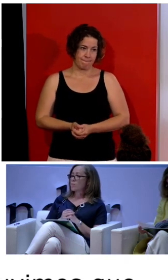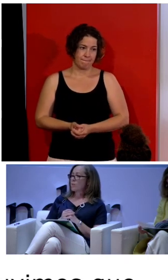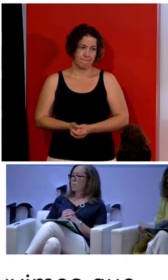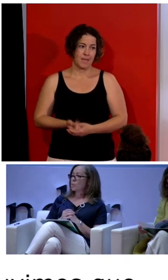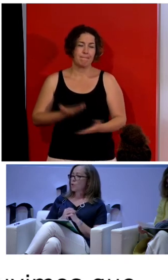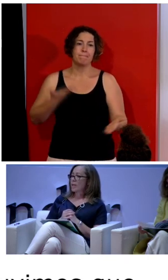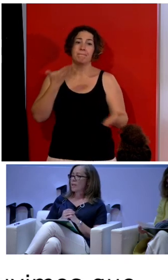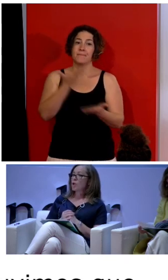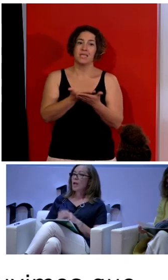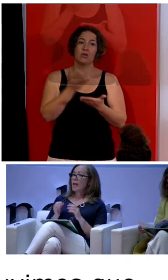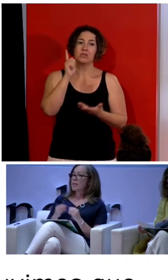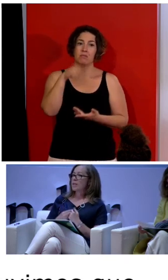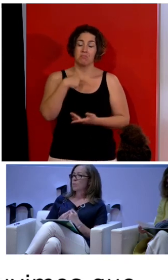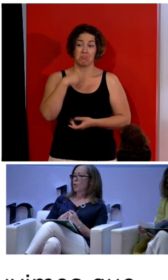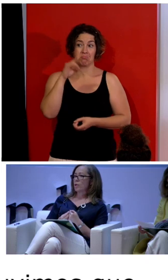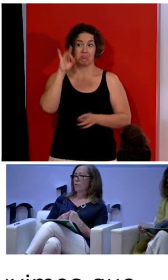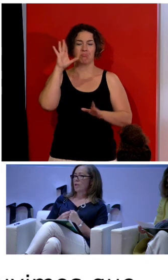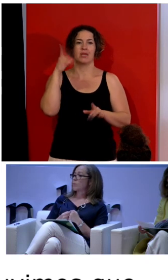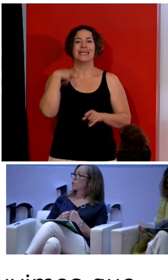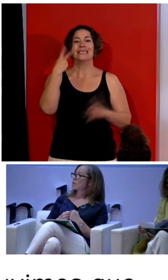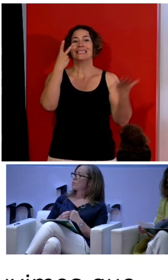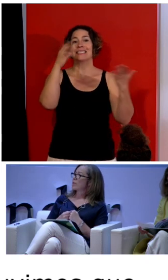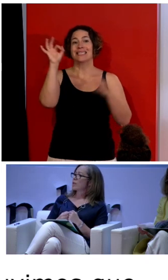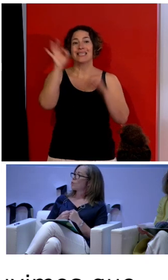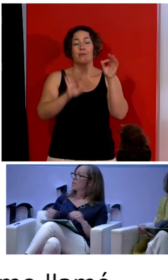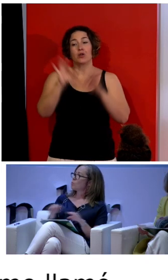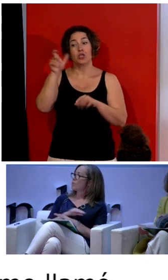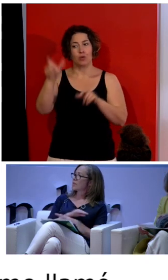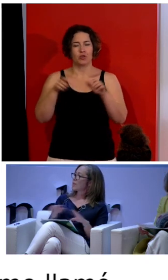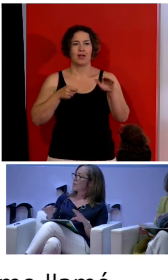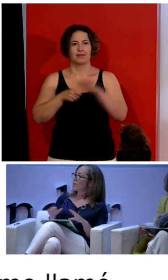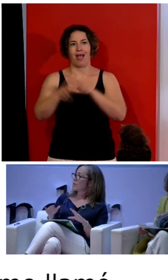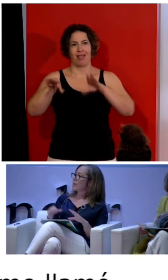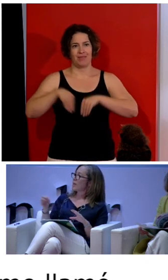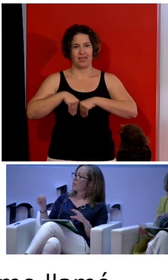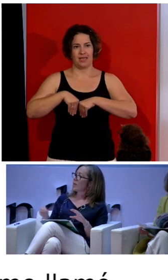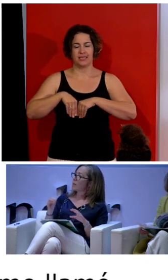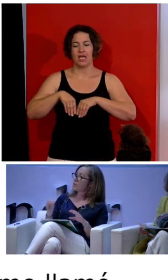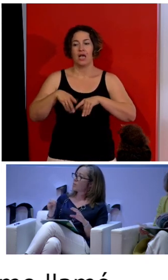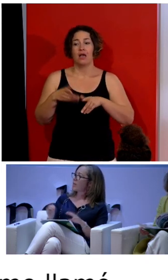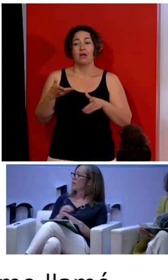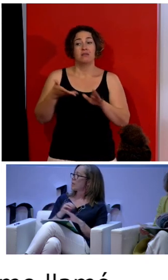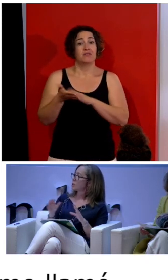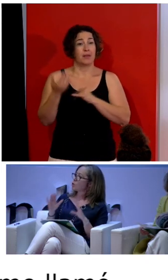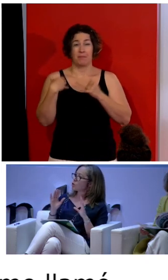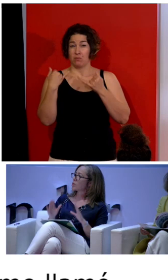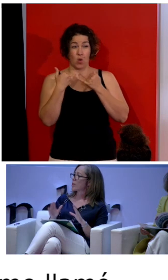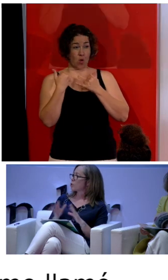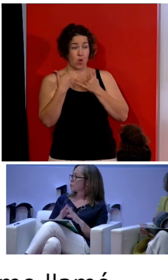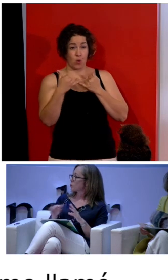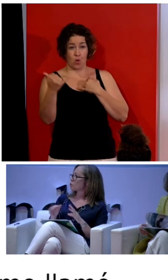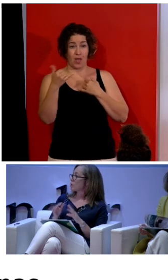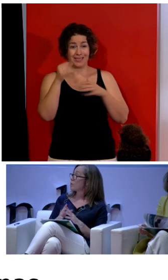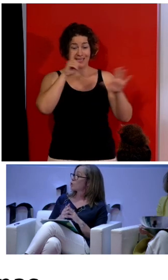que también me llamó mucho la atención, el 70% de las personas admitidas, lo cual se mueve exactamente en la misma línea que el resto de los